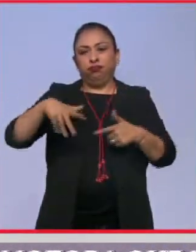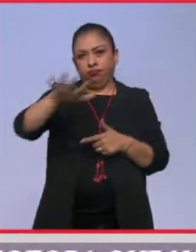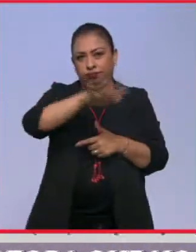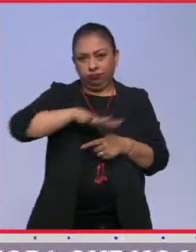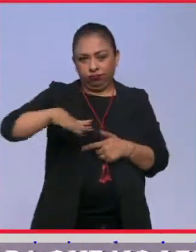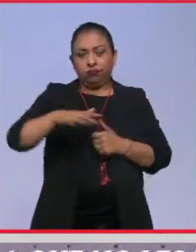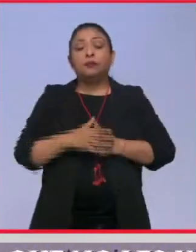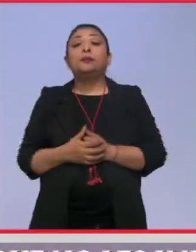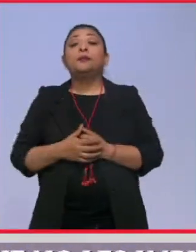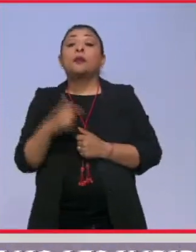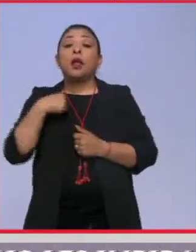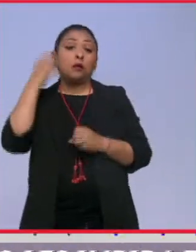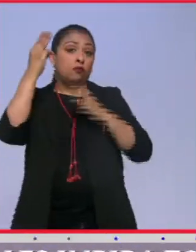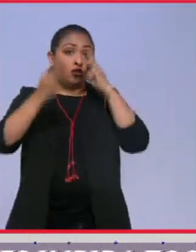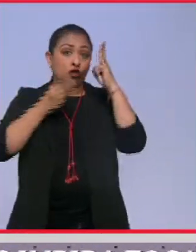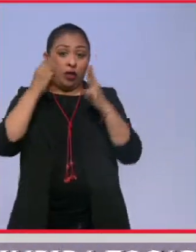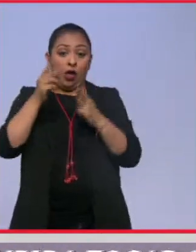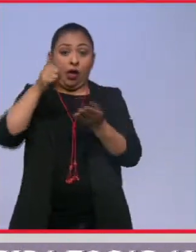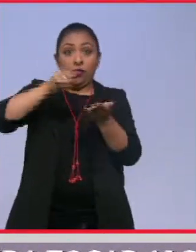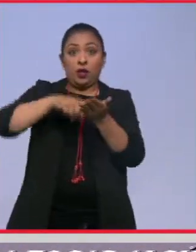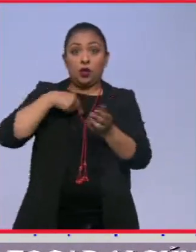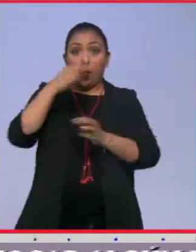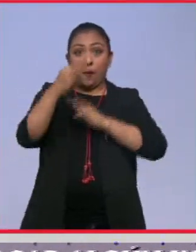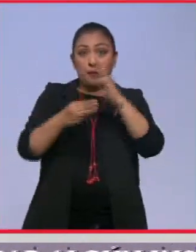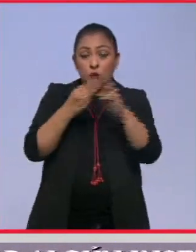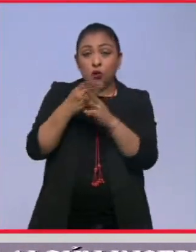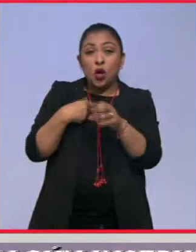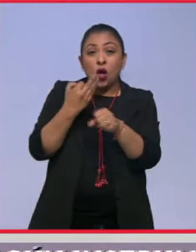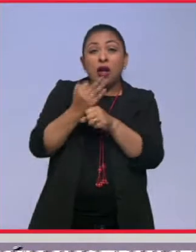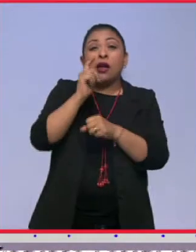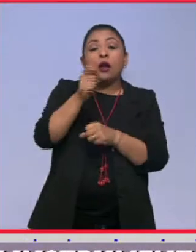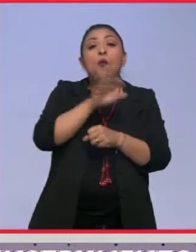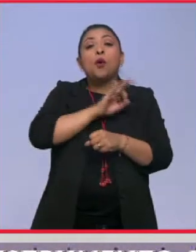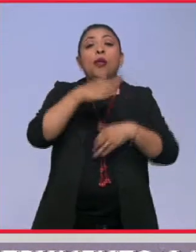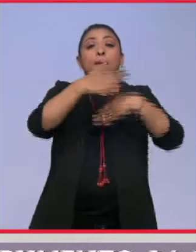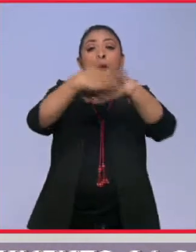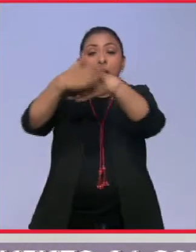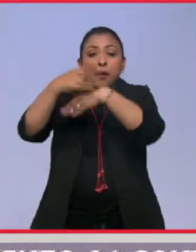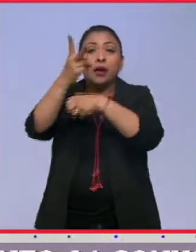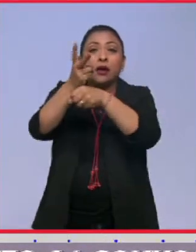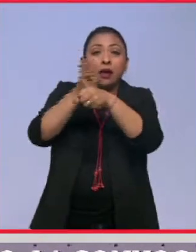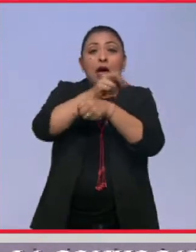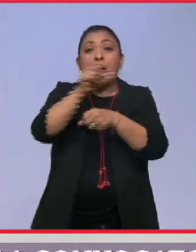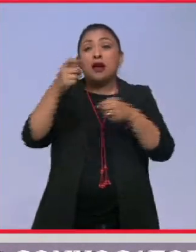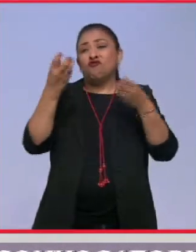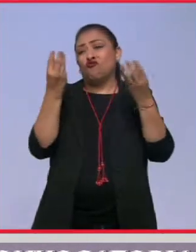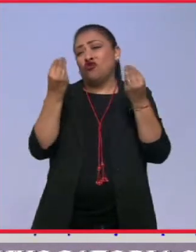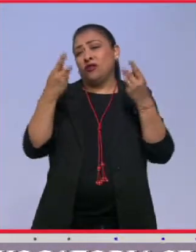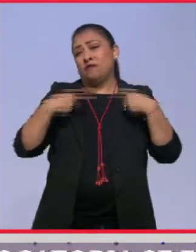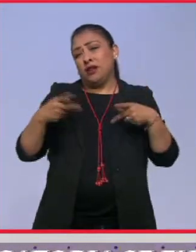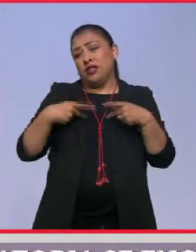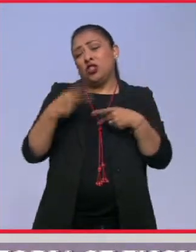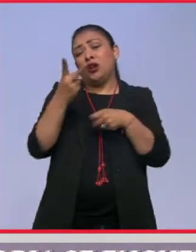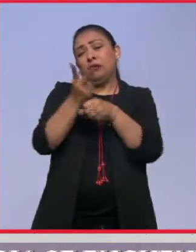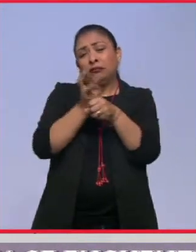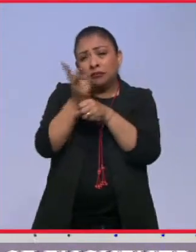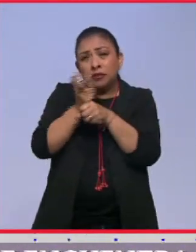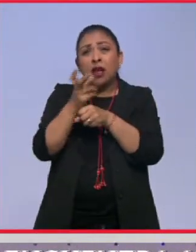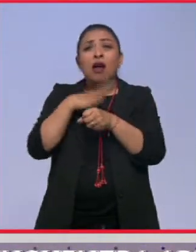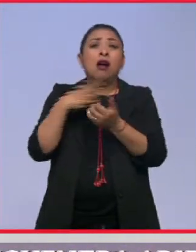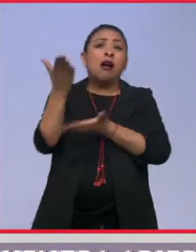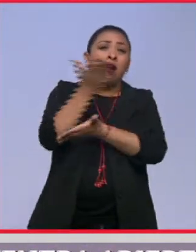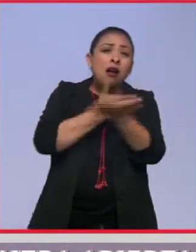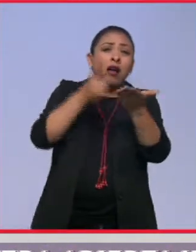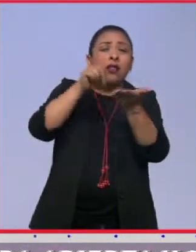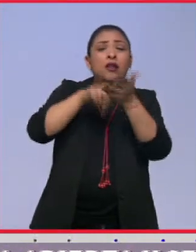Que la función del museo en el mundo de ahora es poder hacer convocatorias públicas que atraen una gran cantidad de gente que comparten los contenidos